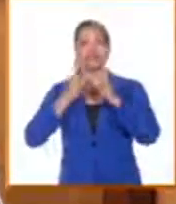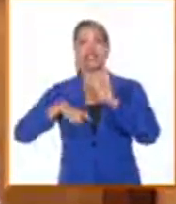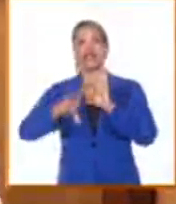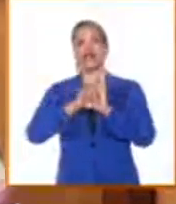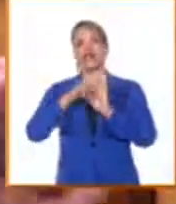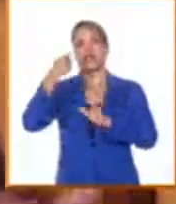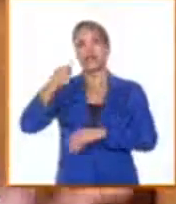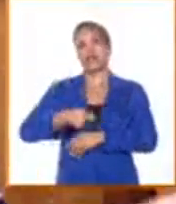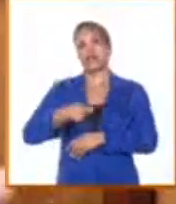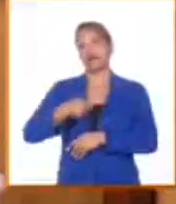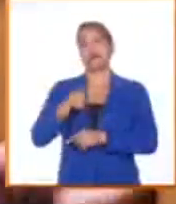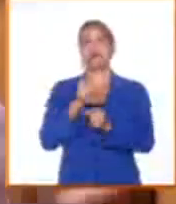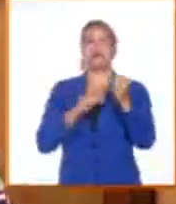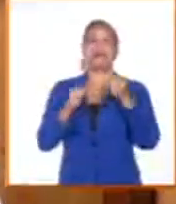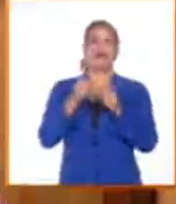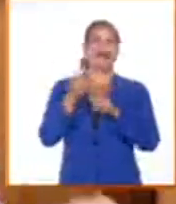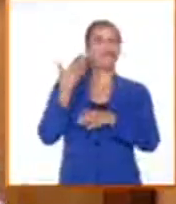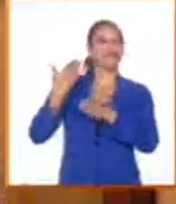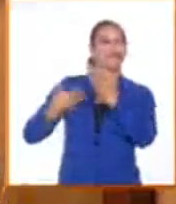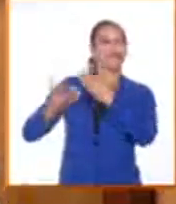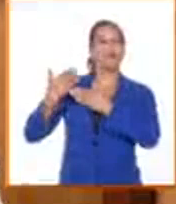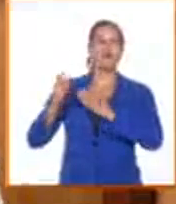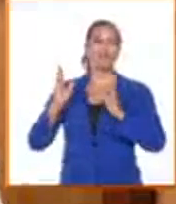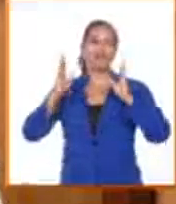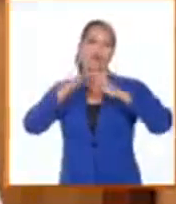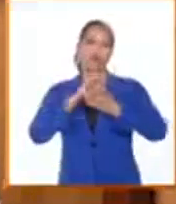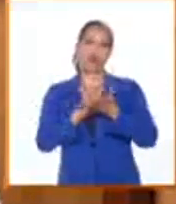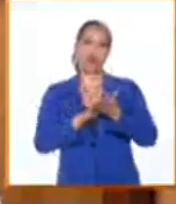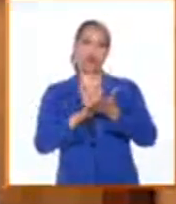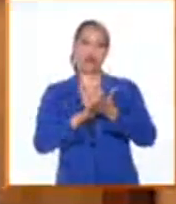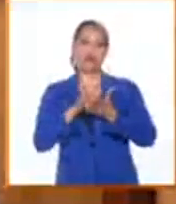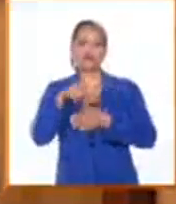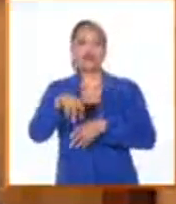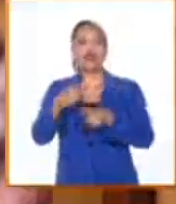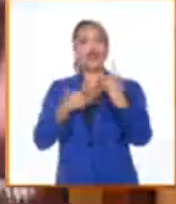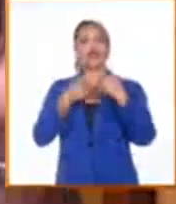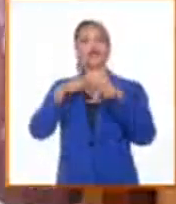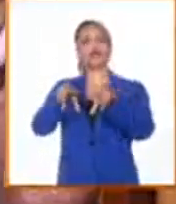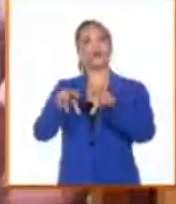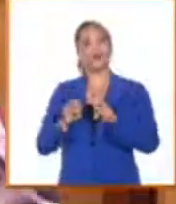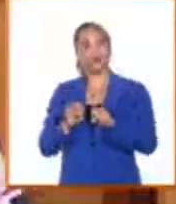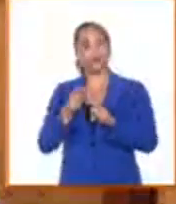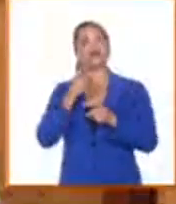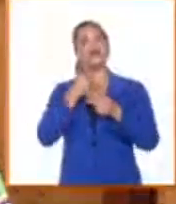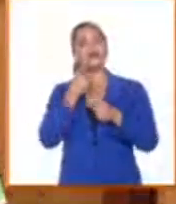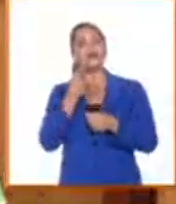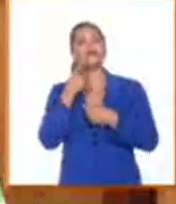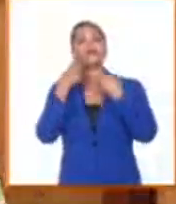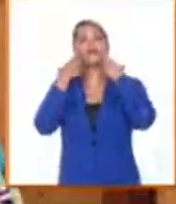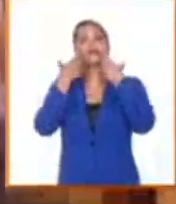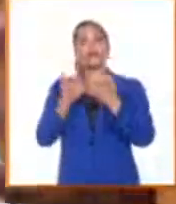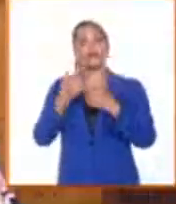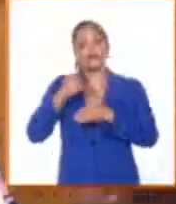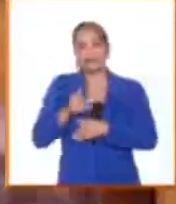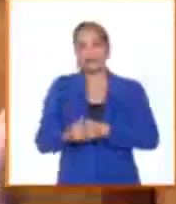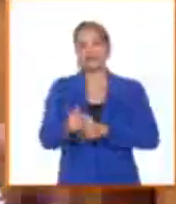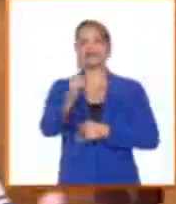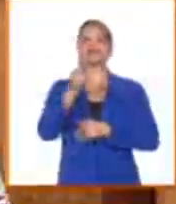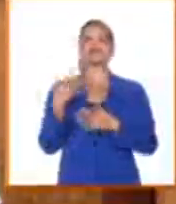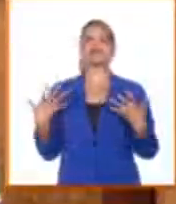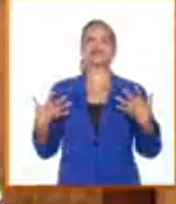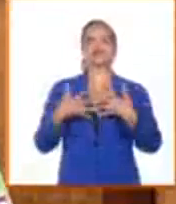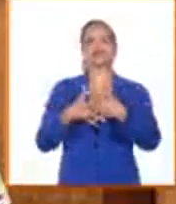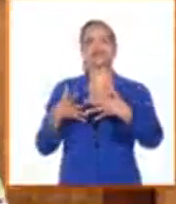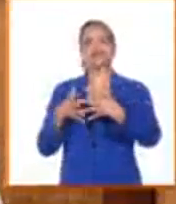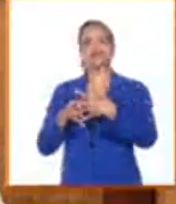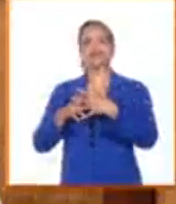porque no hay antecedente ni referente en nuestro país, y eso por supuesto va a marcar un momento importante de familiarización con una